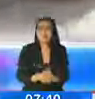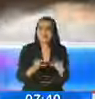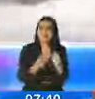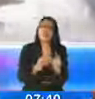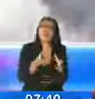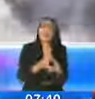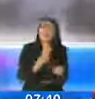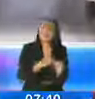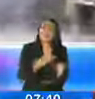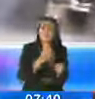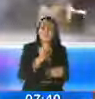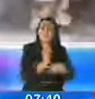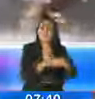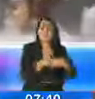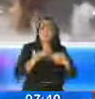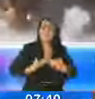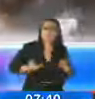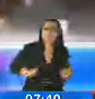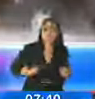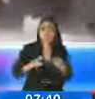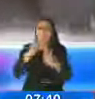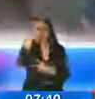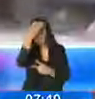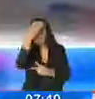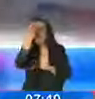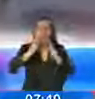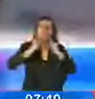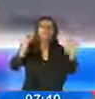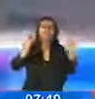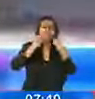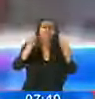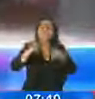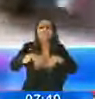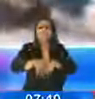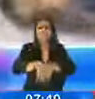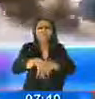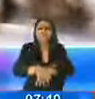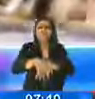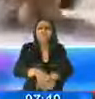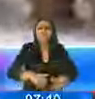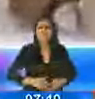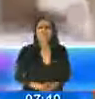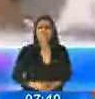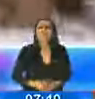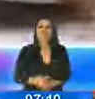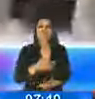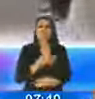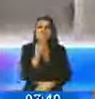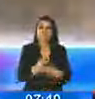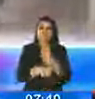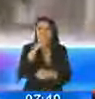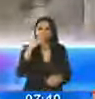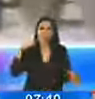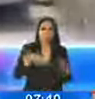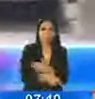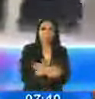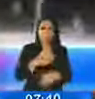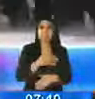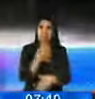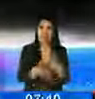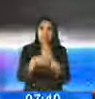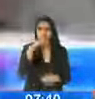iglesias evangélicas, como también de católicas, que gritaban en cada esquina: ¡No te metas, ni con mis hijos, ni con